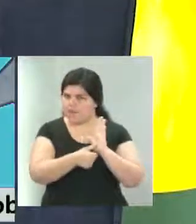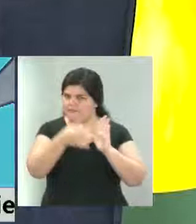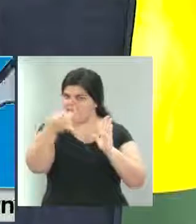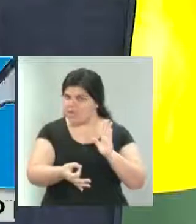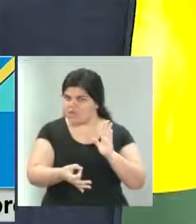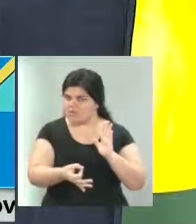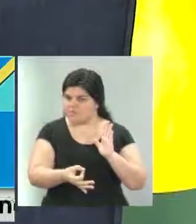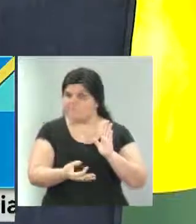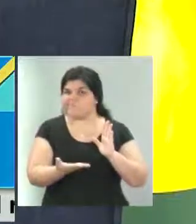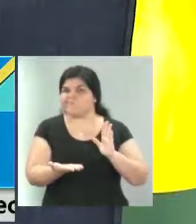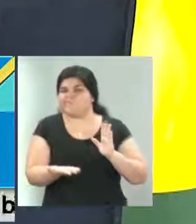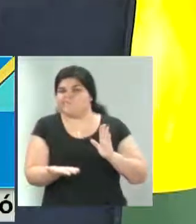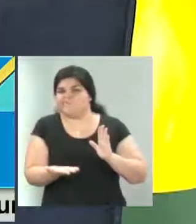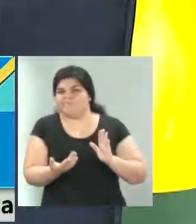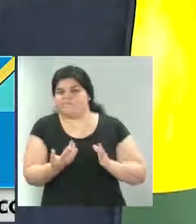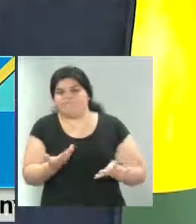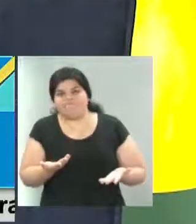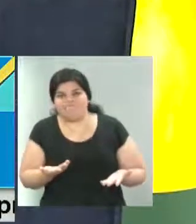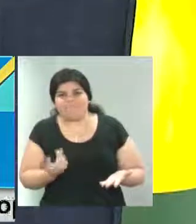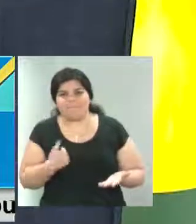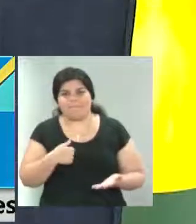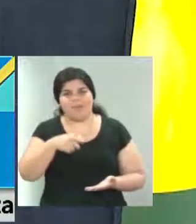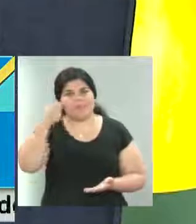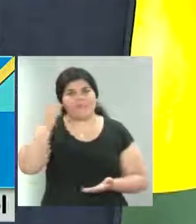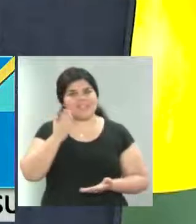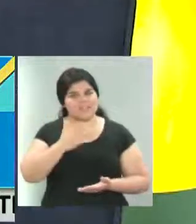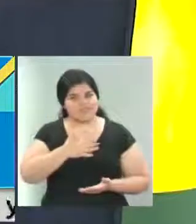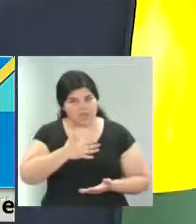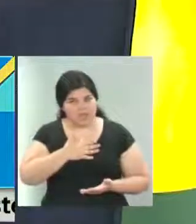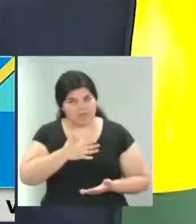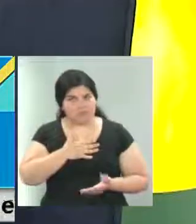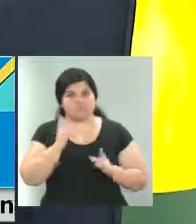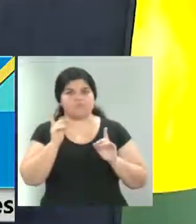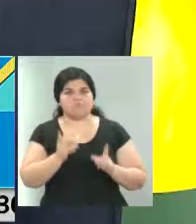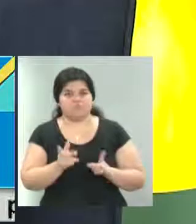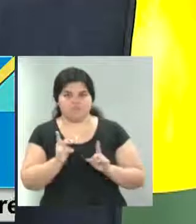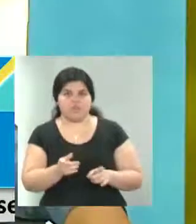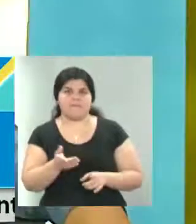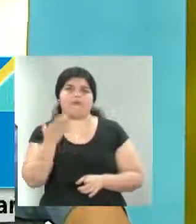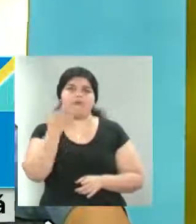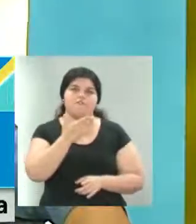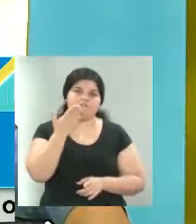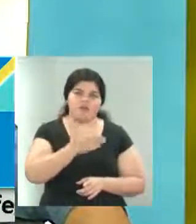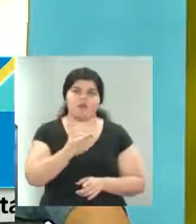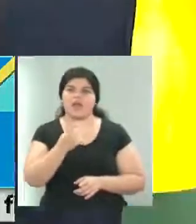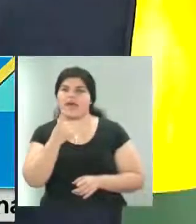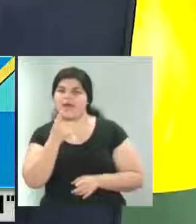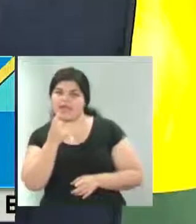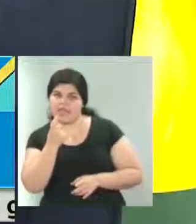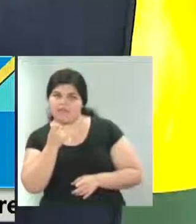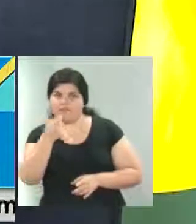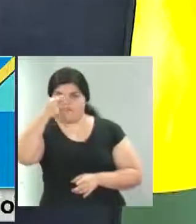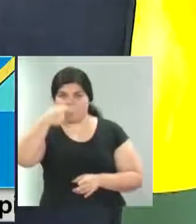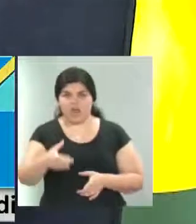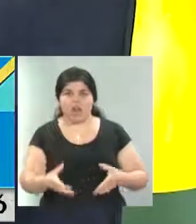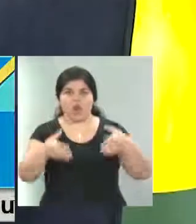Segura, pero por mi humilde experiencia acá en el Malvinas, con partidos como River Boca, donde vienen las dos hinchadas con barra, final de Copa Argentina